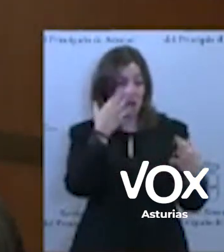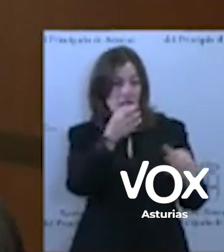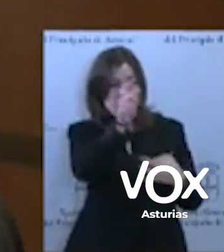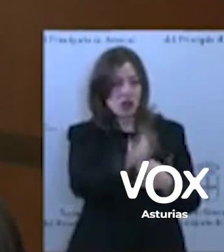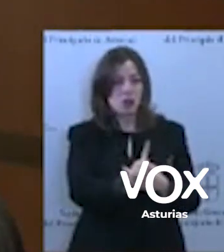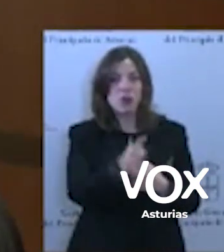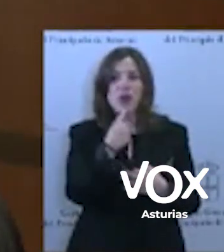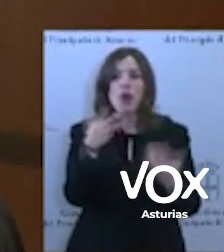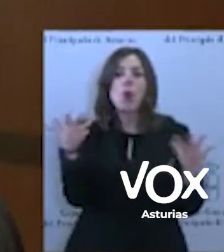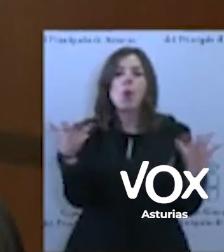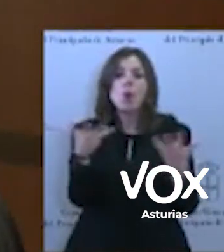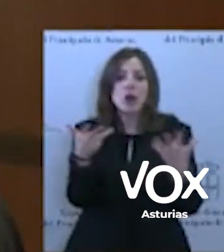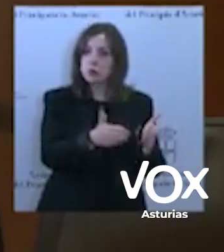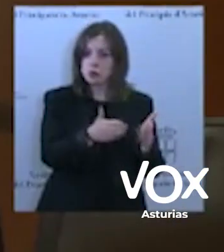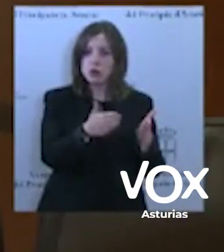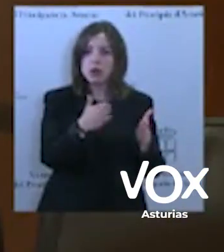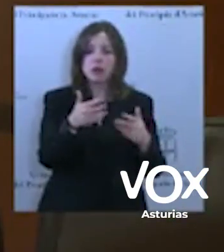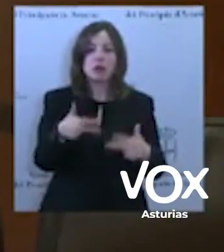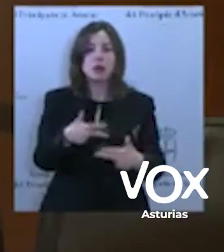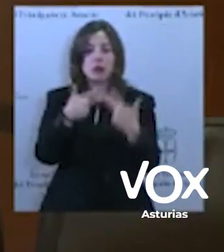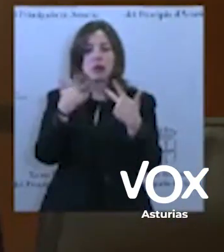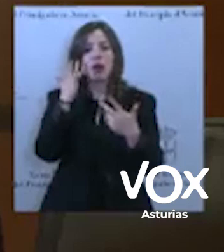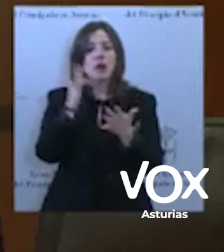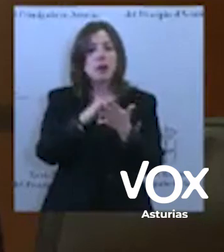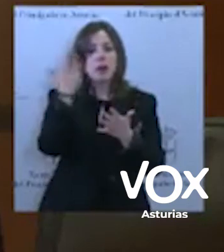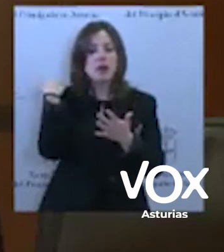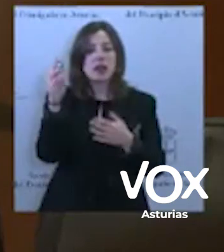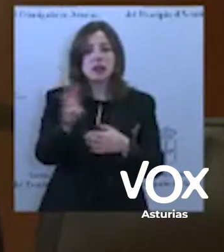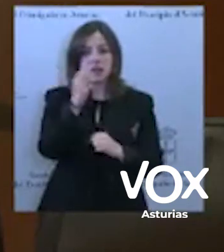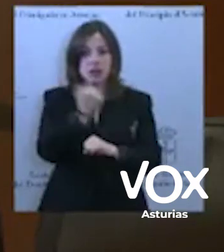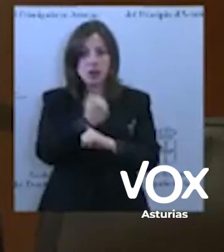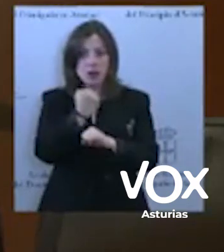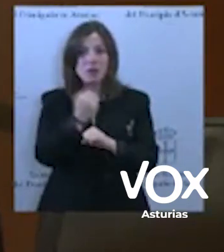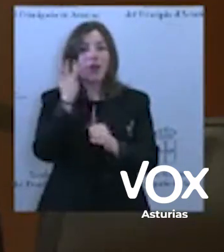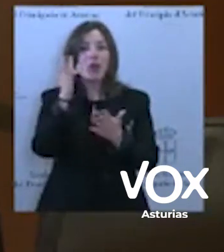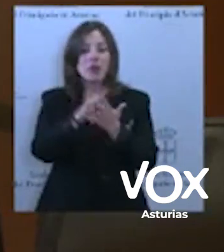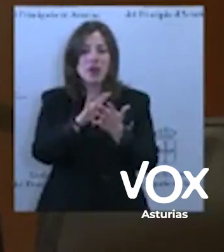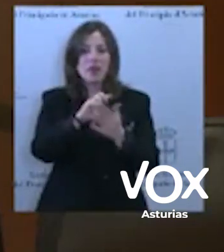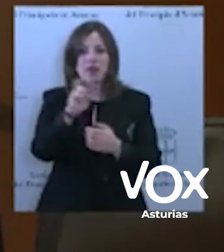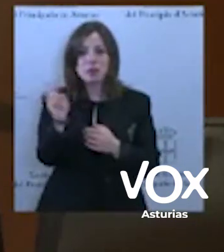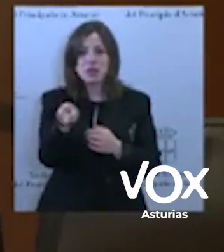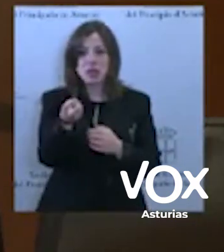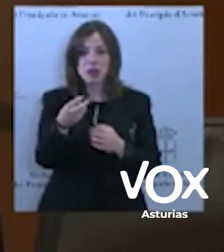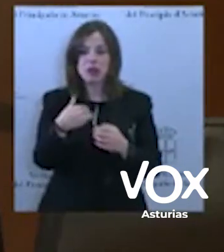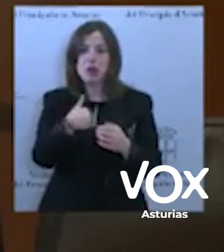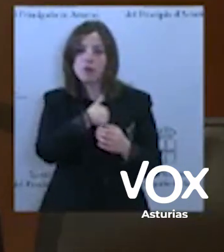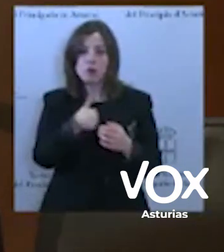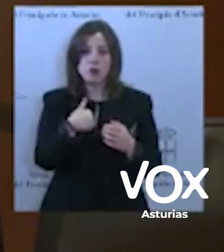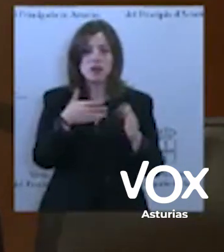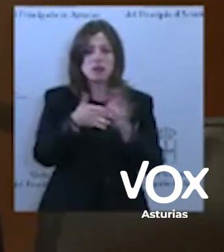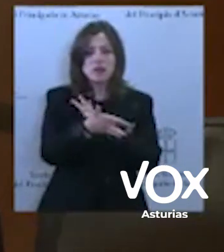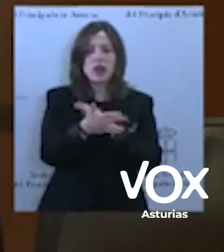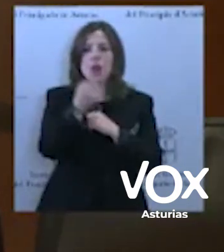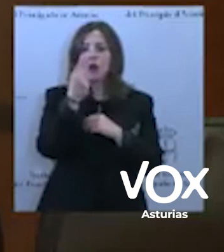dio ya antes de pasar por ese colegio? Y se comprometió usted personalmente, ni siquiera fue un compromiso de gobierno ni un compromiso político, fue un